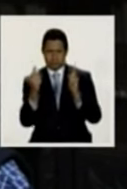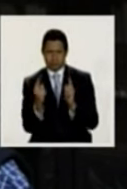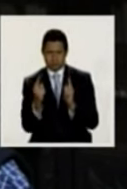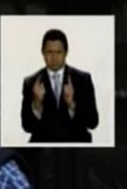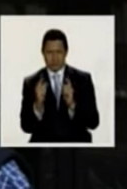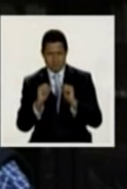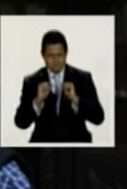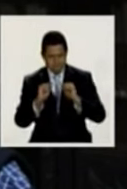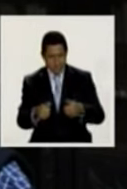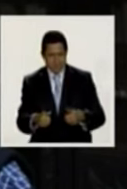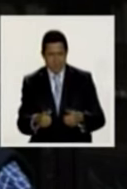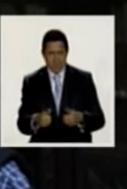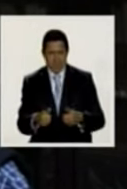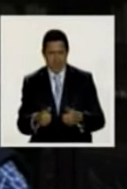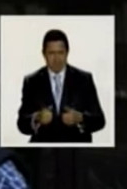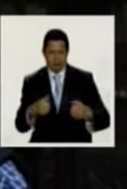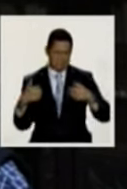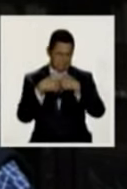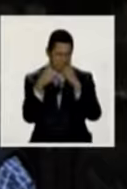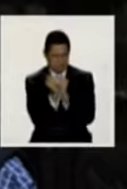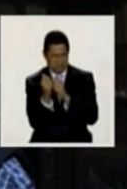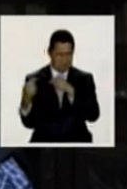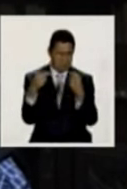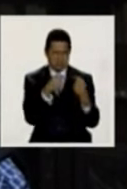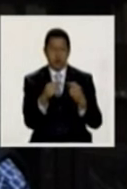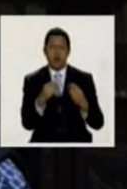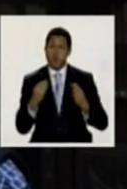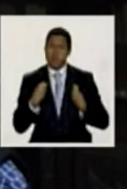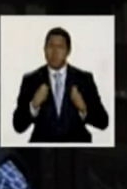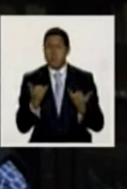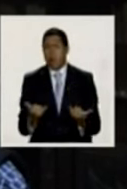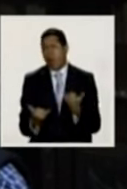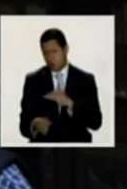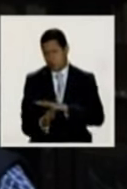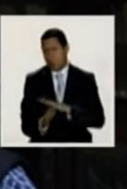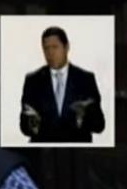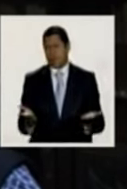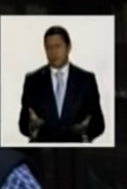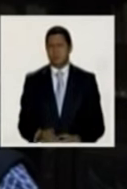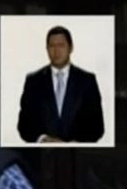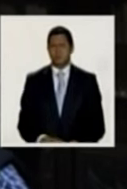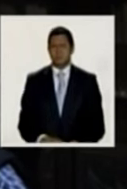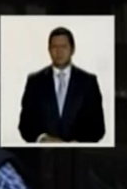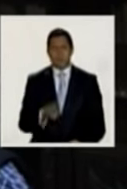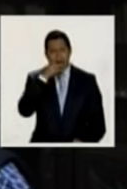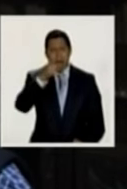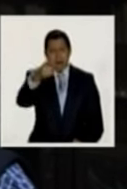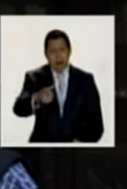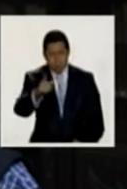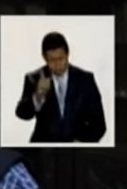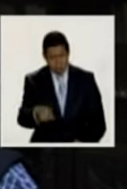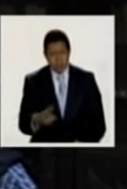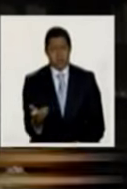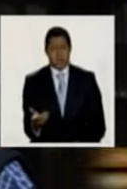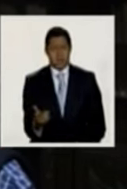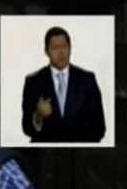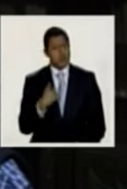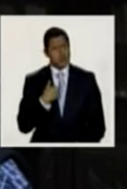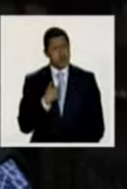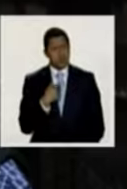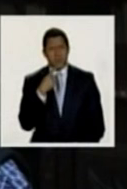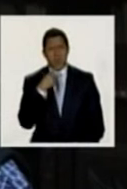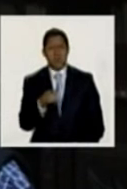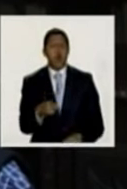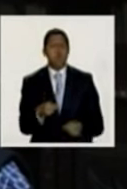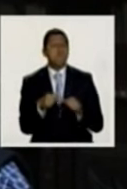paso a través de la violencia. Eso lo vivimos hoy en día también, y en el campo también. Incluso yo digo que